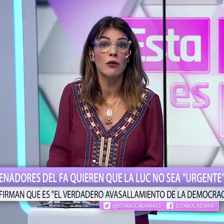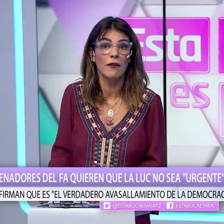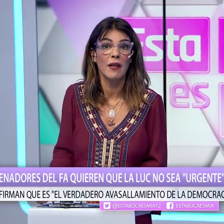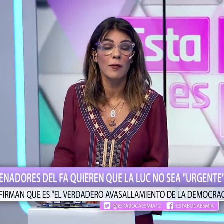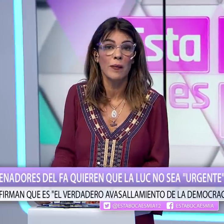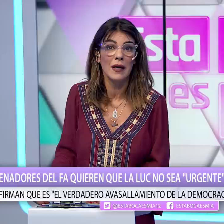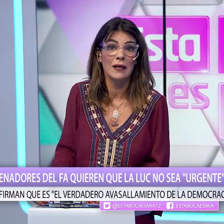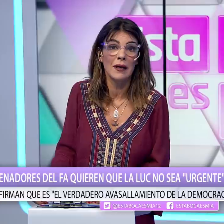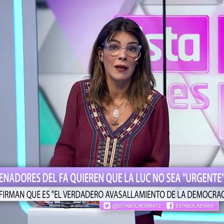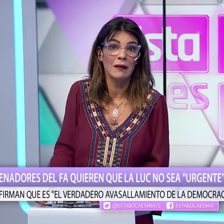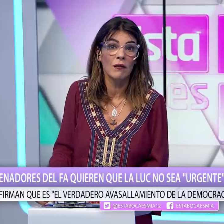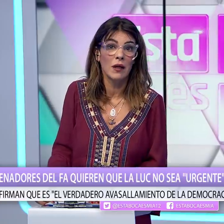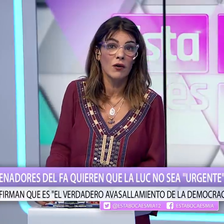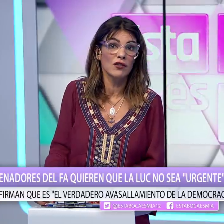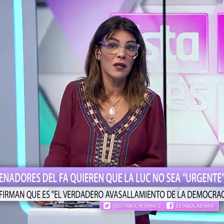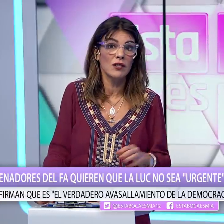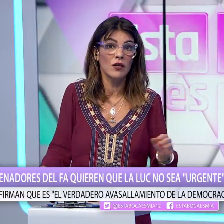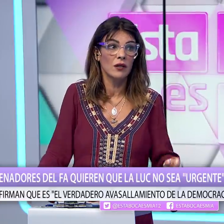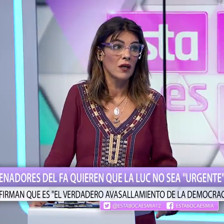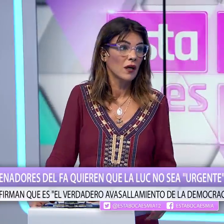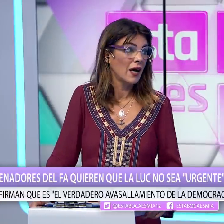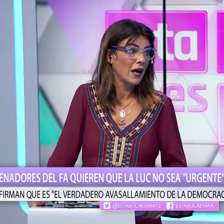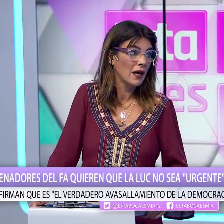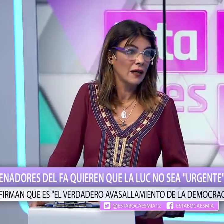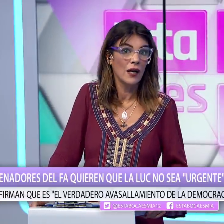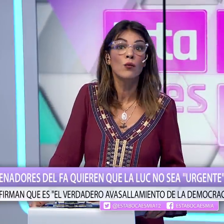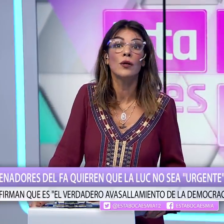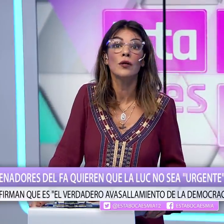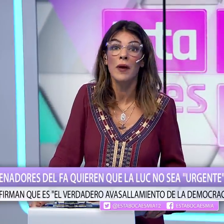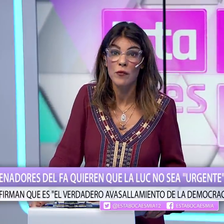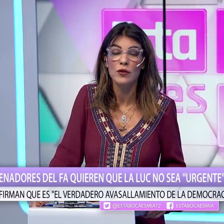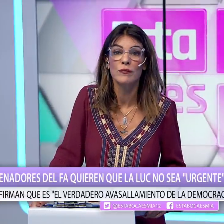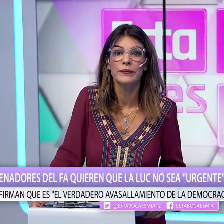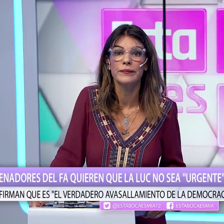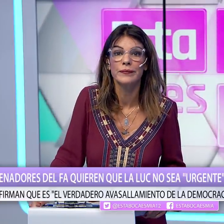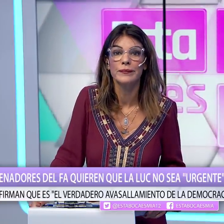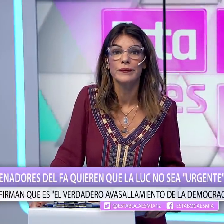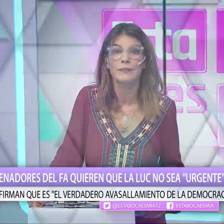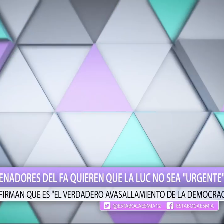que presentó el Frente Amplio para quitarle el carácter de urgente consideración a la LUC. Veamos.